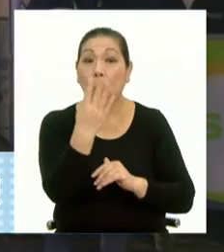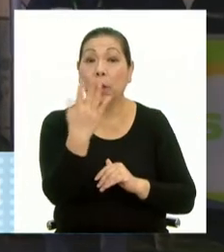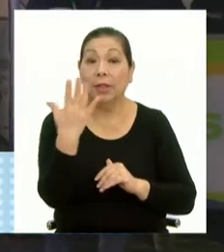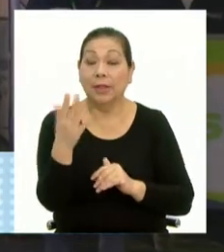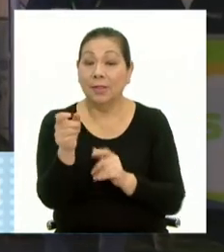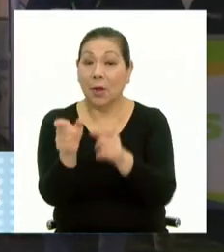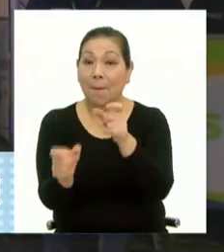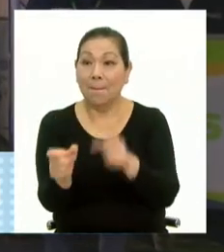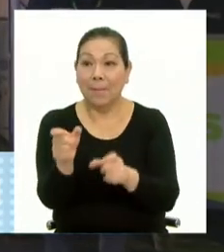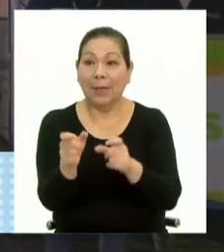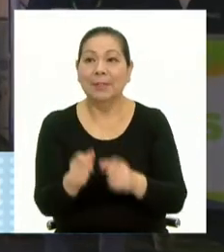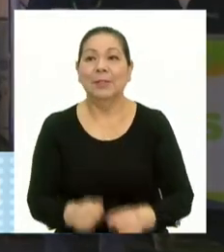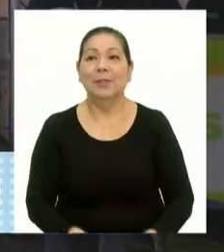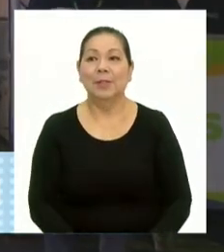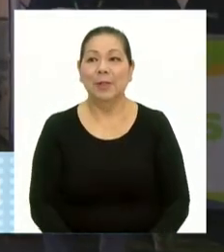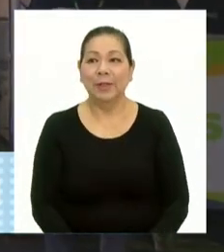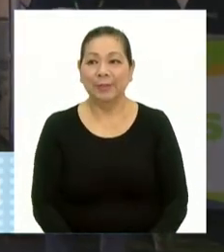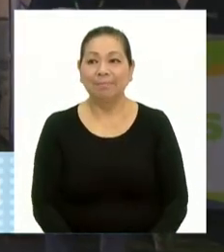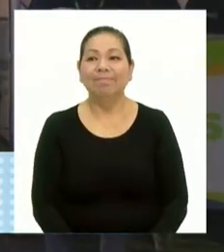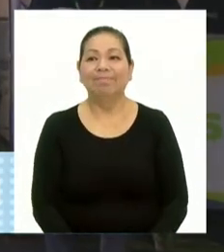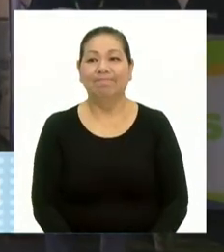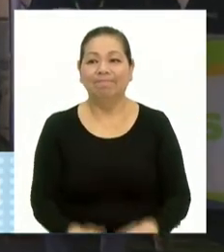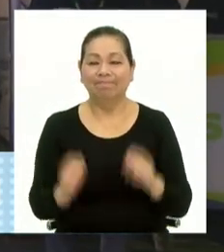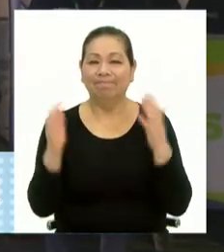484.645 personas.